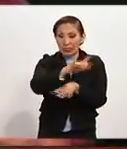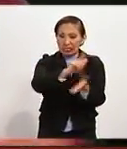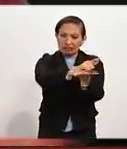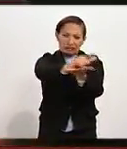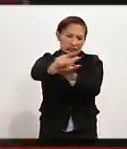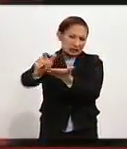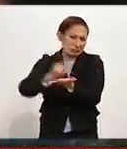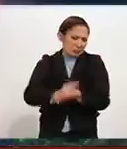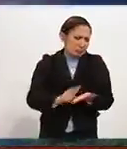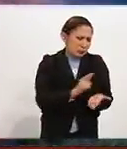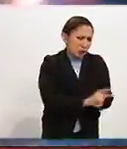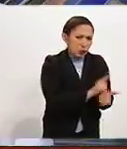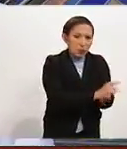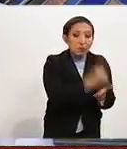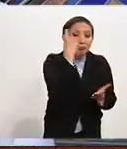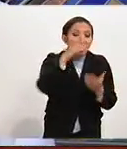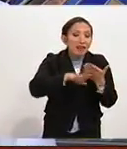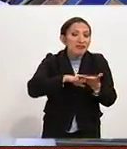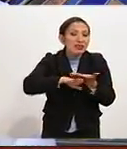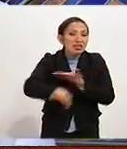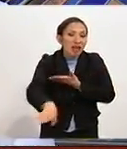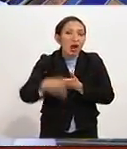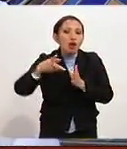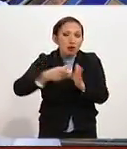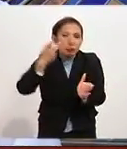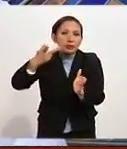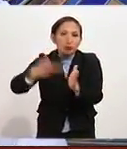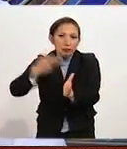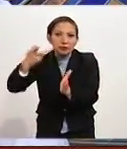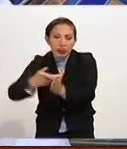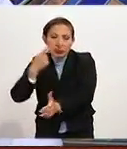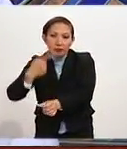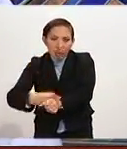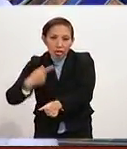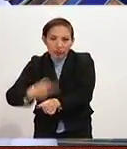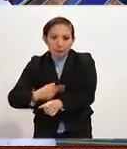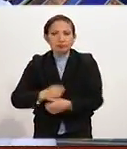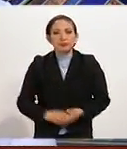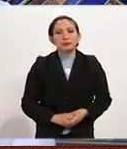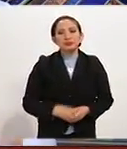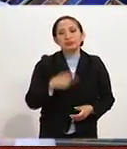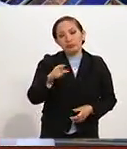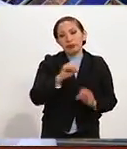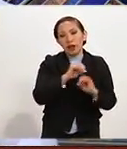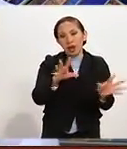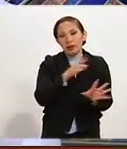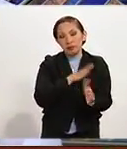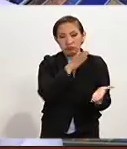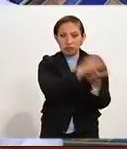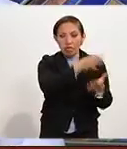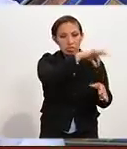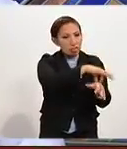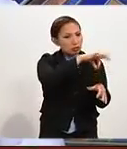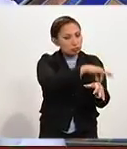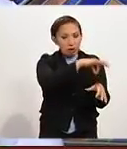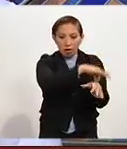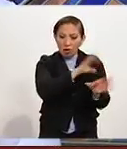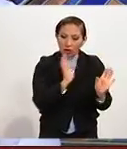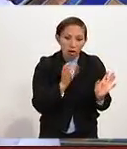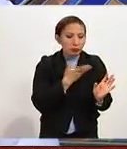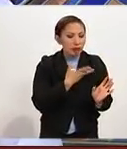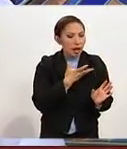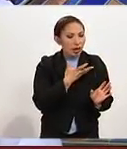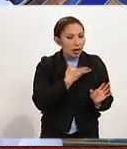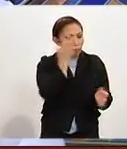más limpios posibles para evitar que estén cayendo en crisis. Y por supuesto que vayan al médico, que